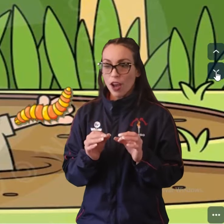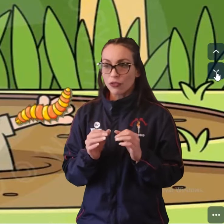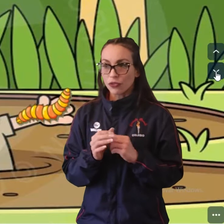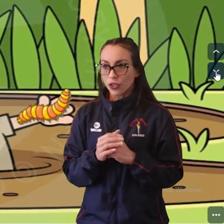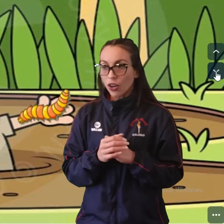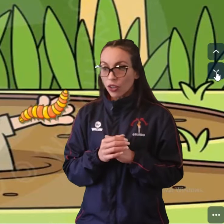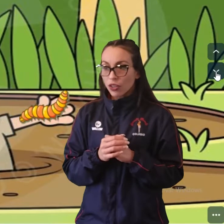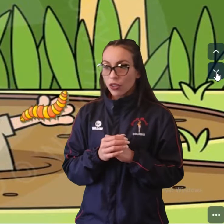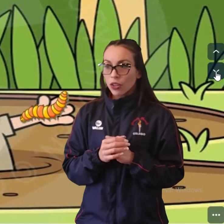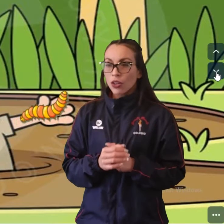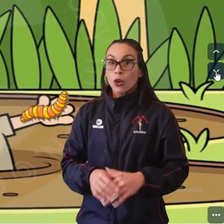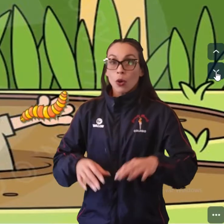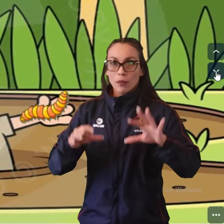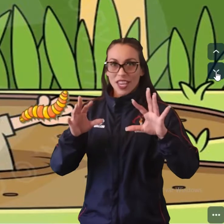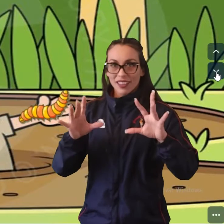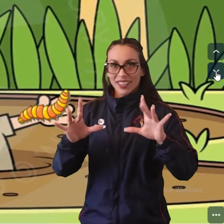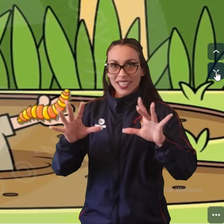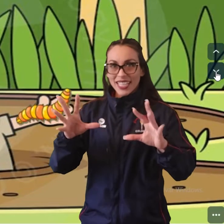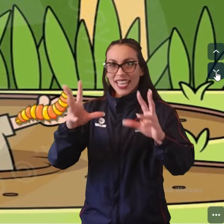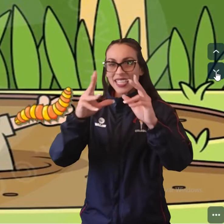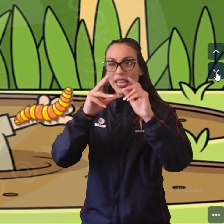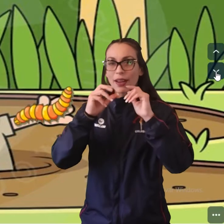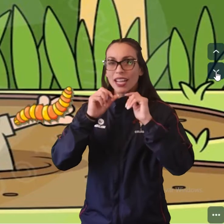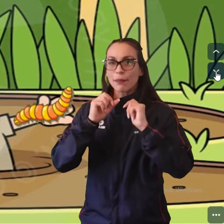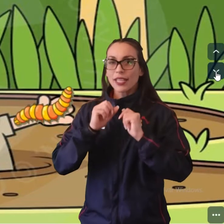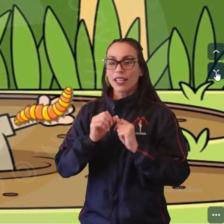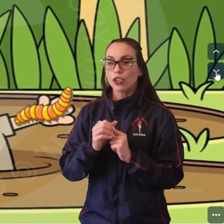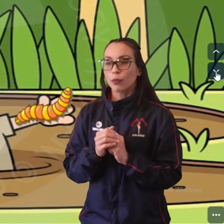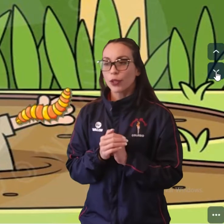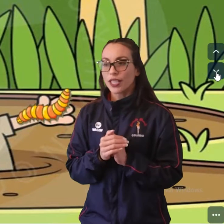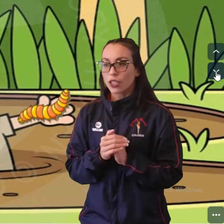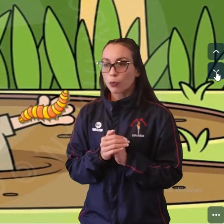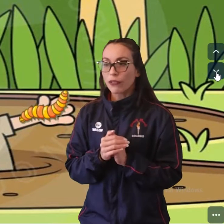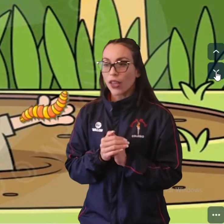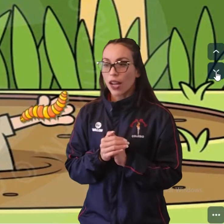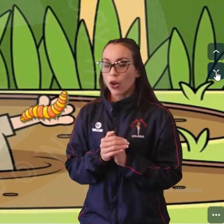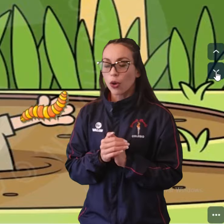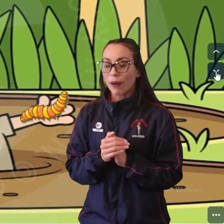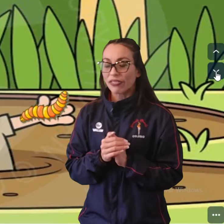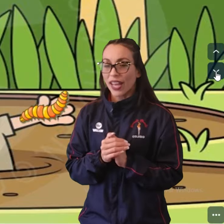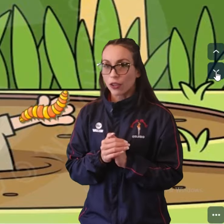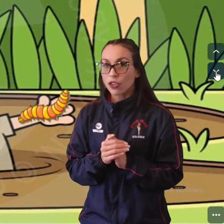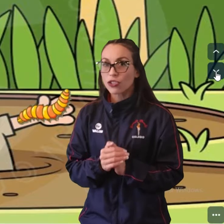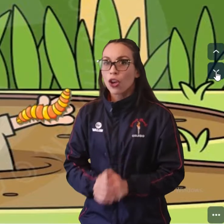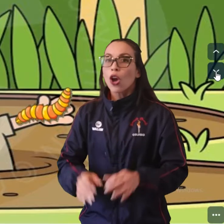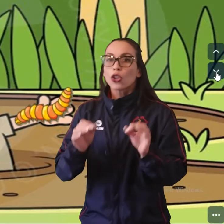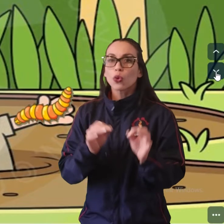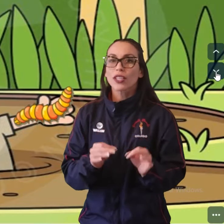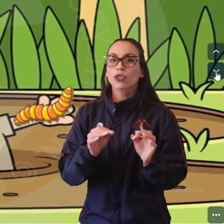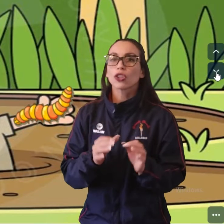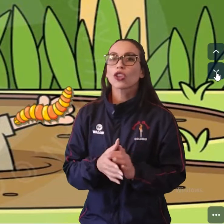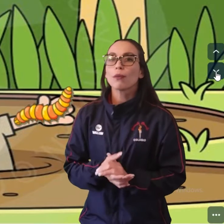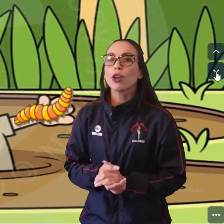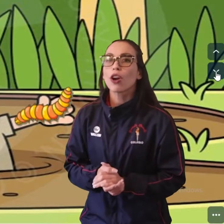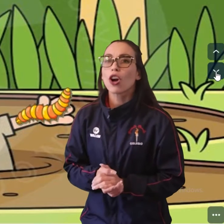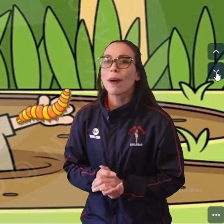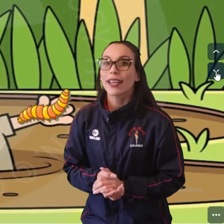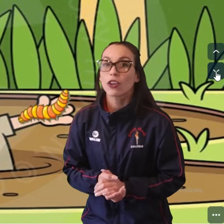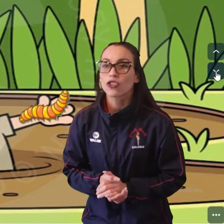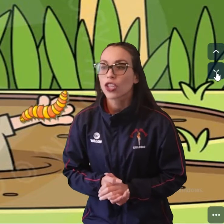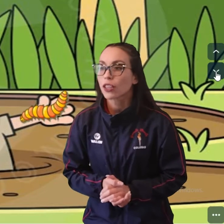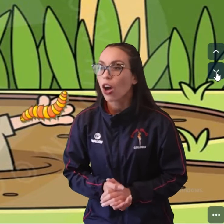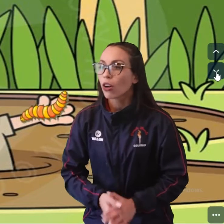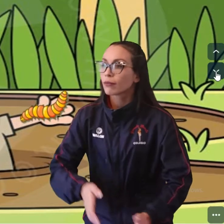De pronto, mientras él estaba caminando por estos pantanos, nuestro